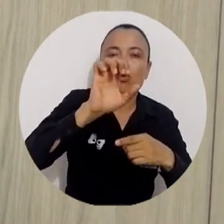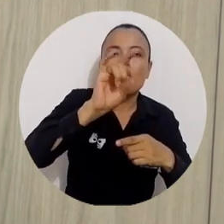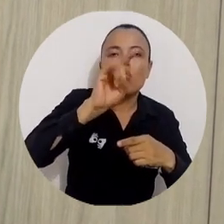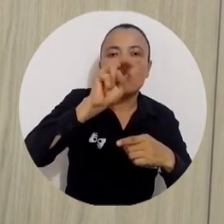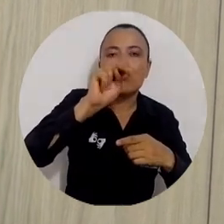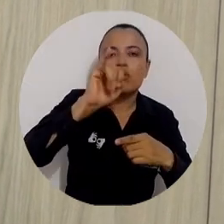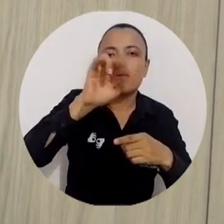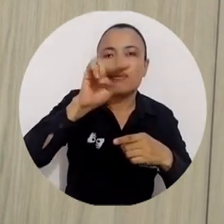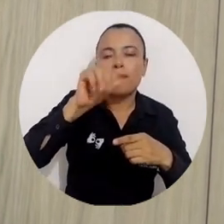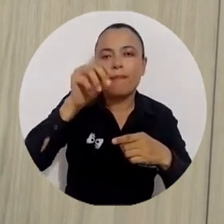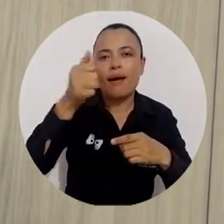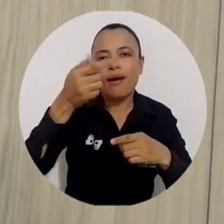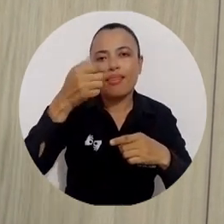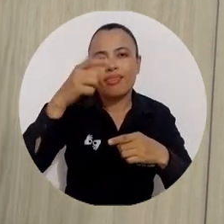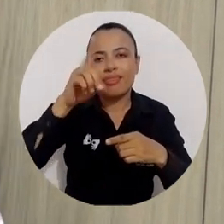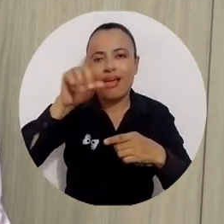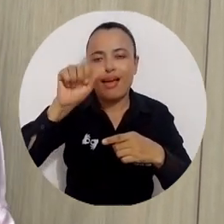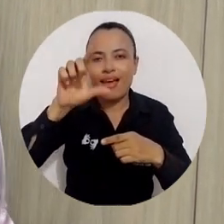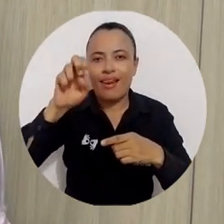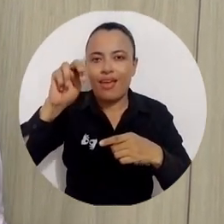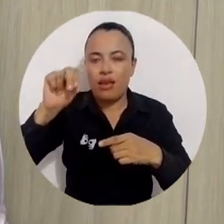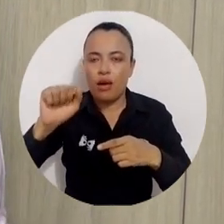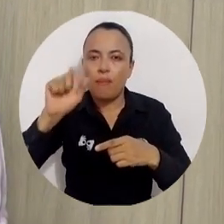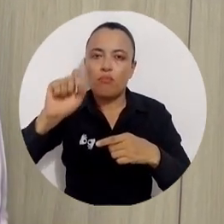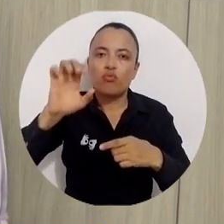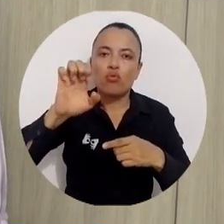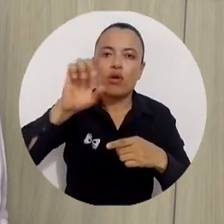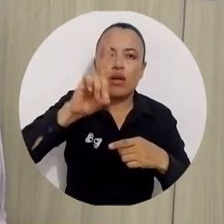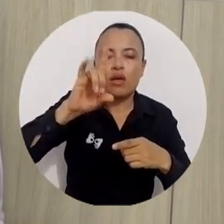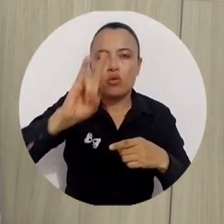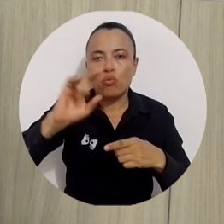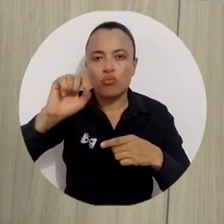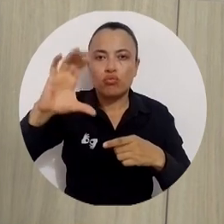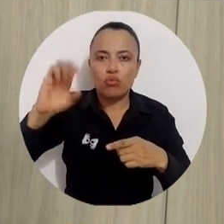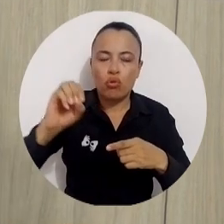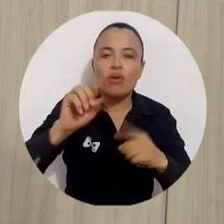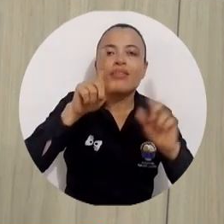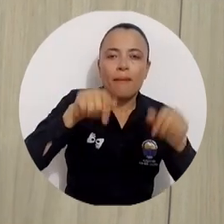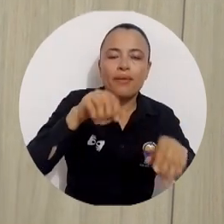está colgada en la página web de la universidad